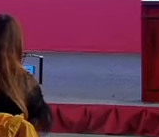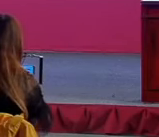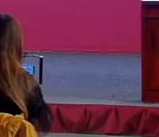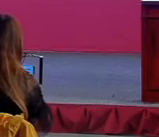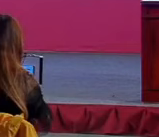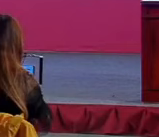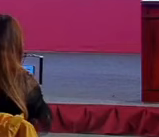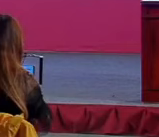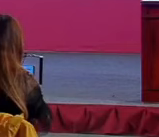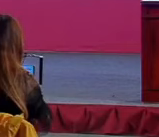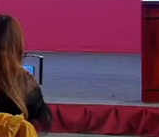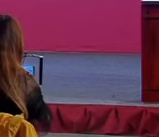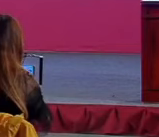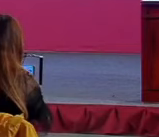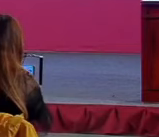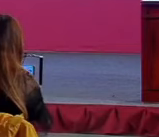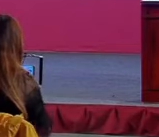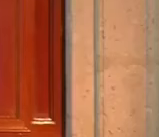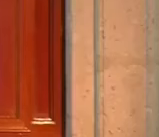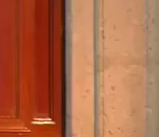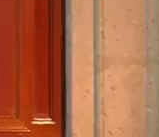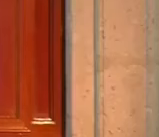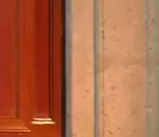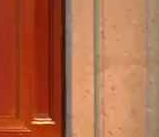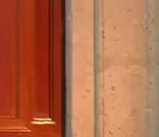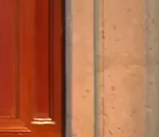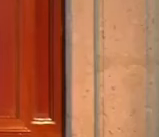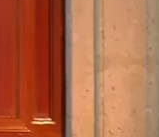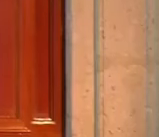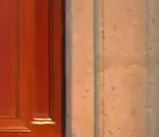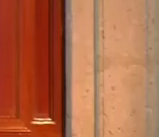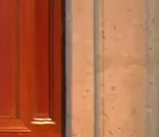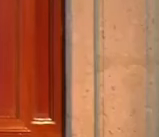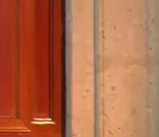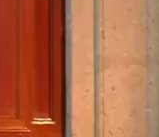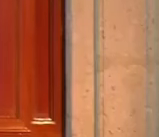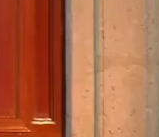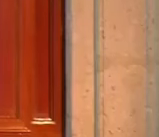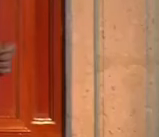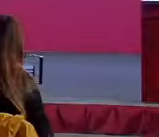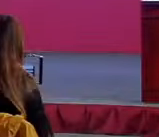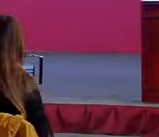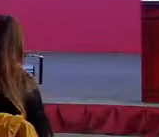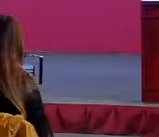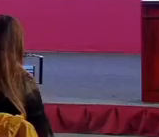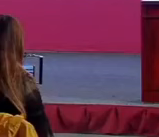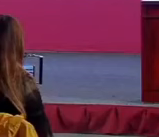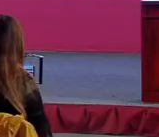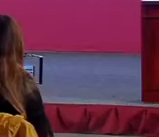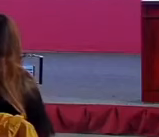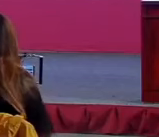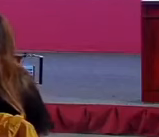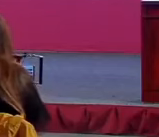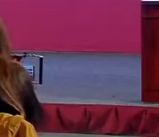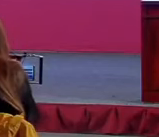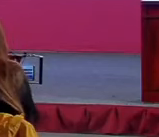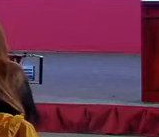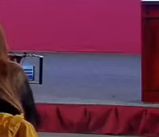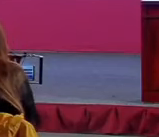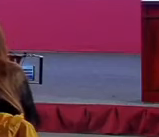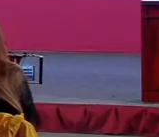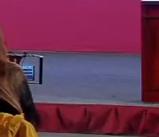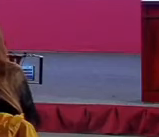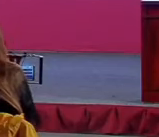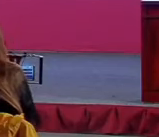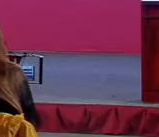el día de hoy y mañana se publicará de manera oficial los resultados de las evaluaciones de este grupo de